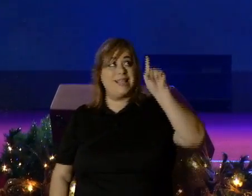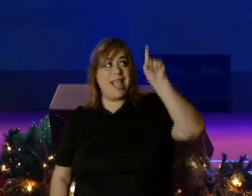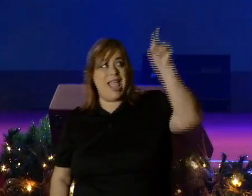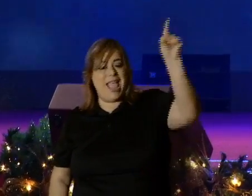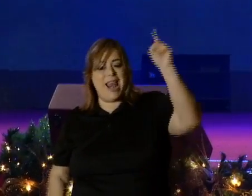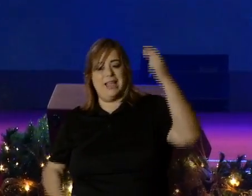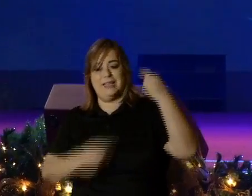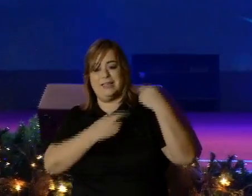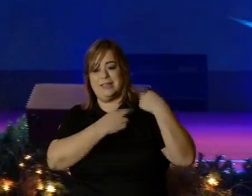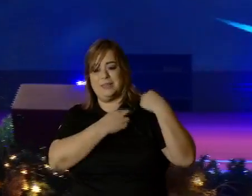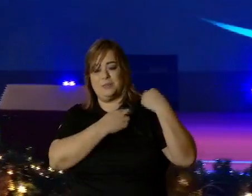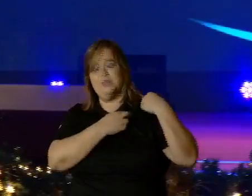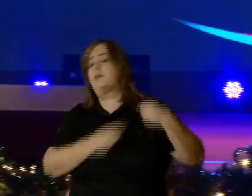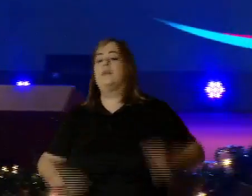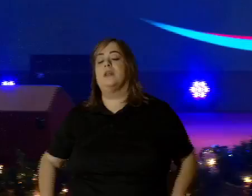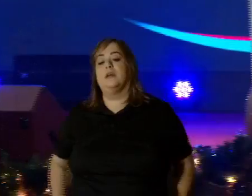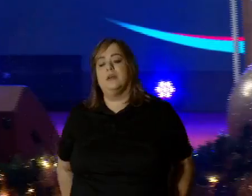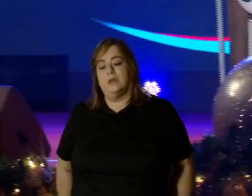mío.